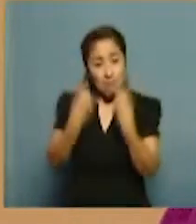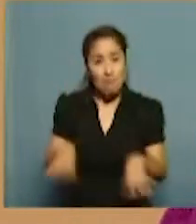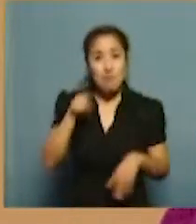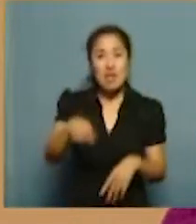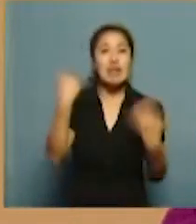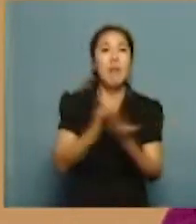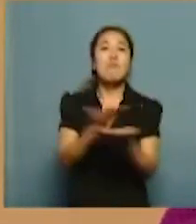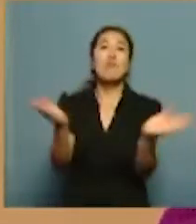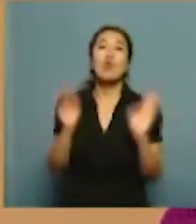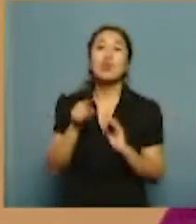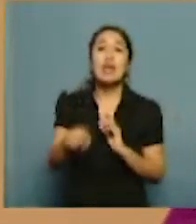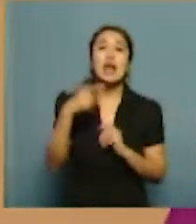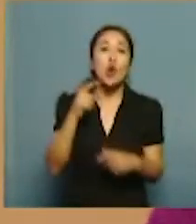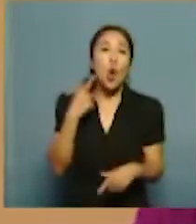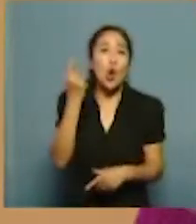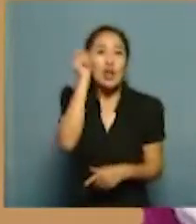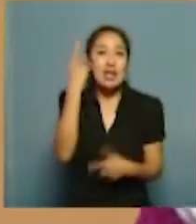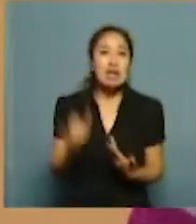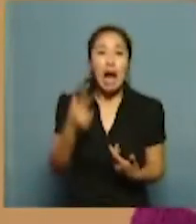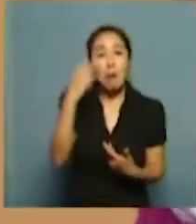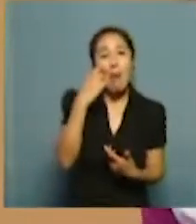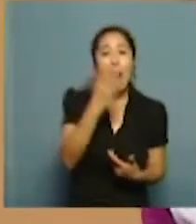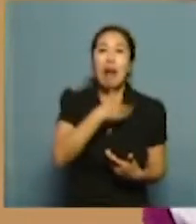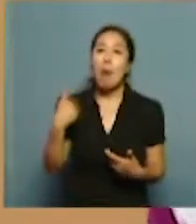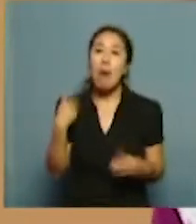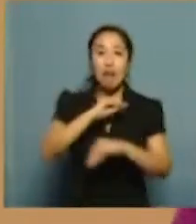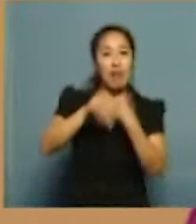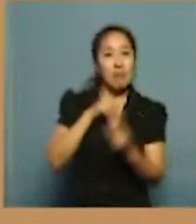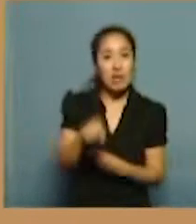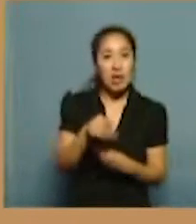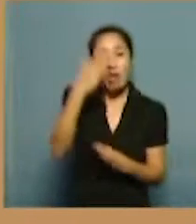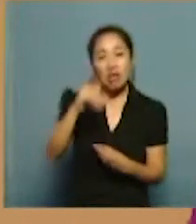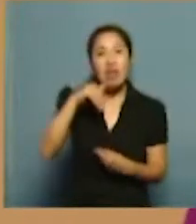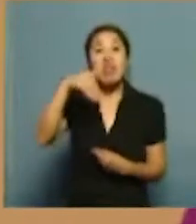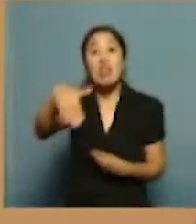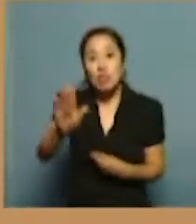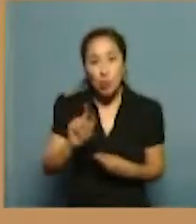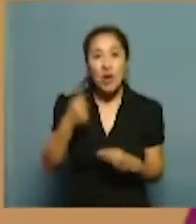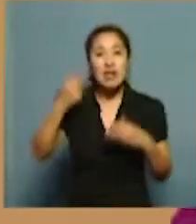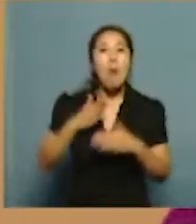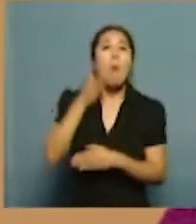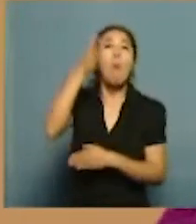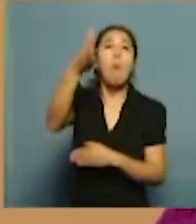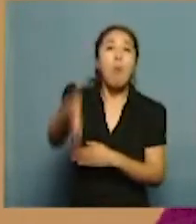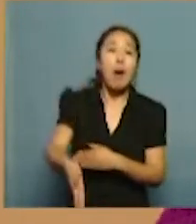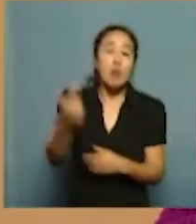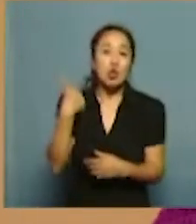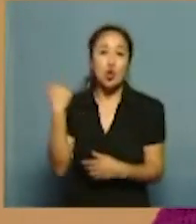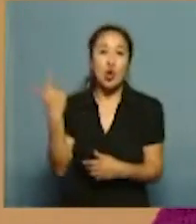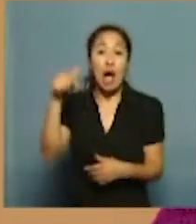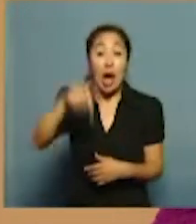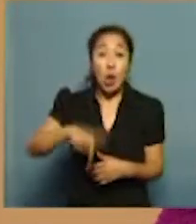presentando su producción a los padres a la familia y luego salimos nos ha tocado